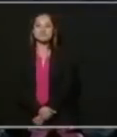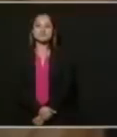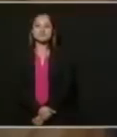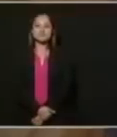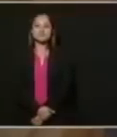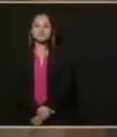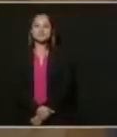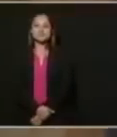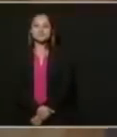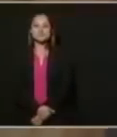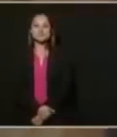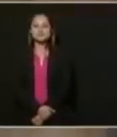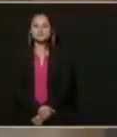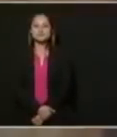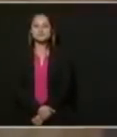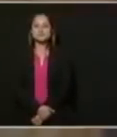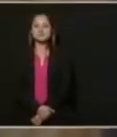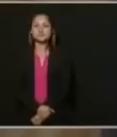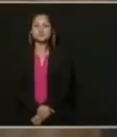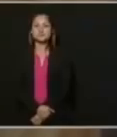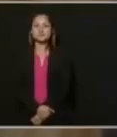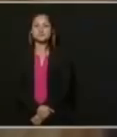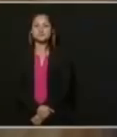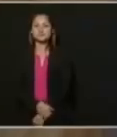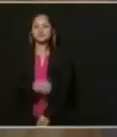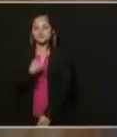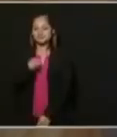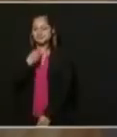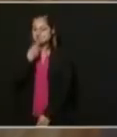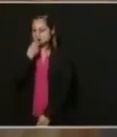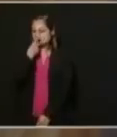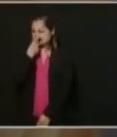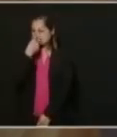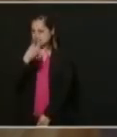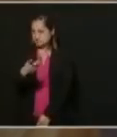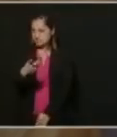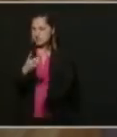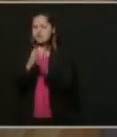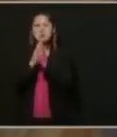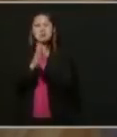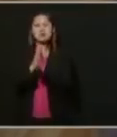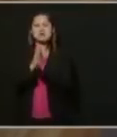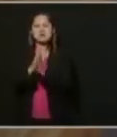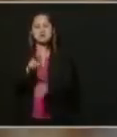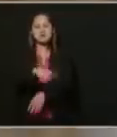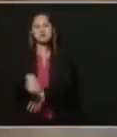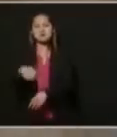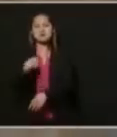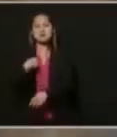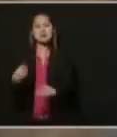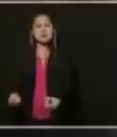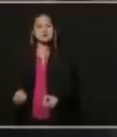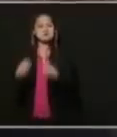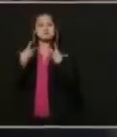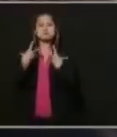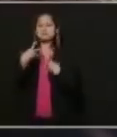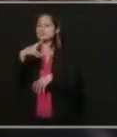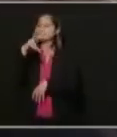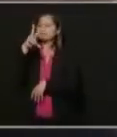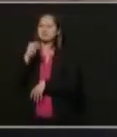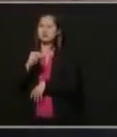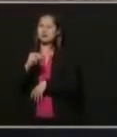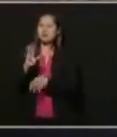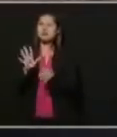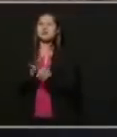Y les digo, no me dejen solo, porque sin ustedes no valgo